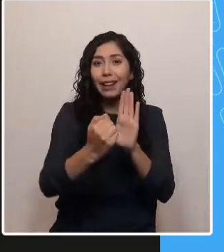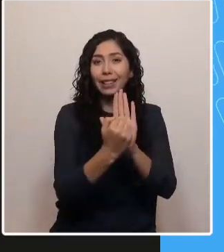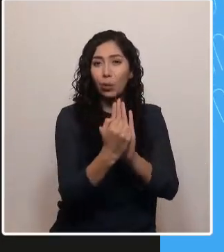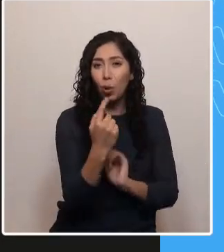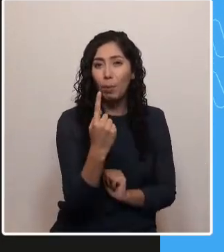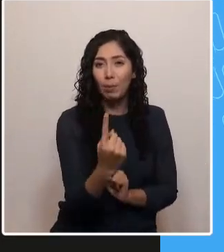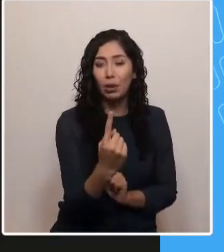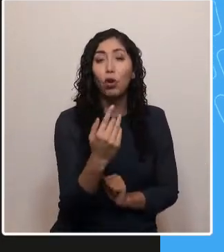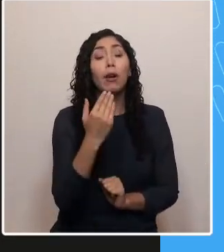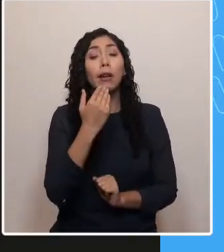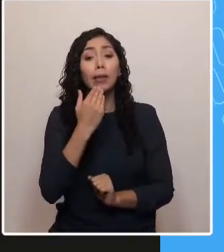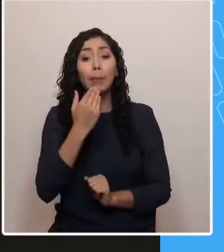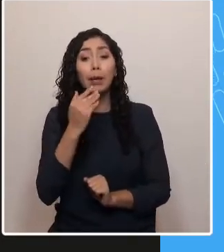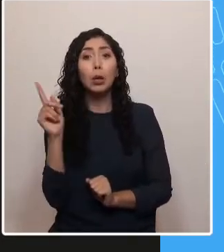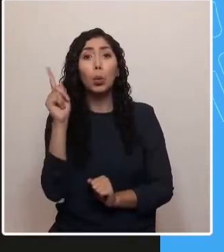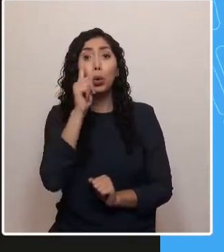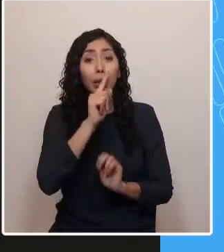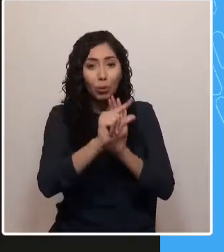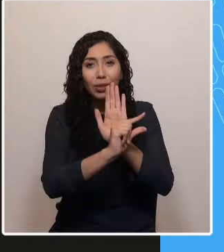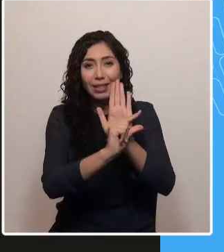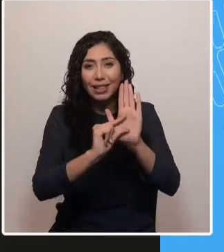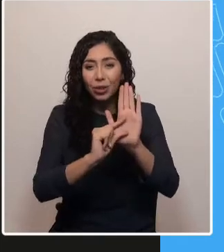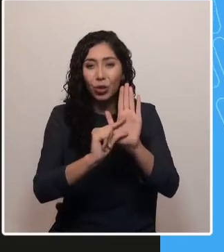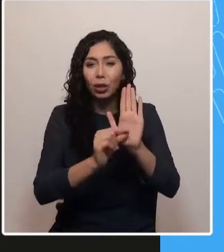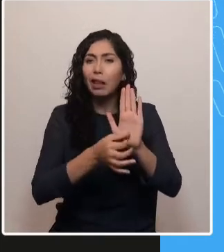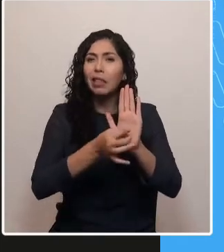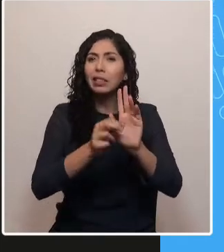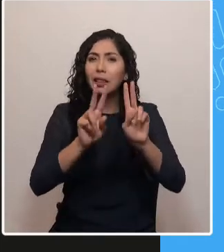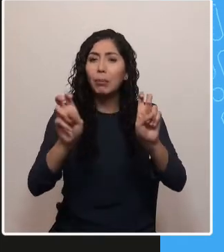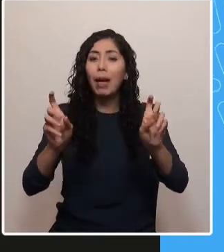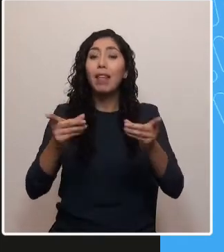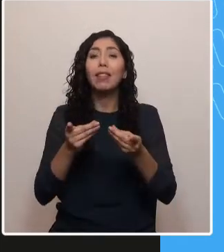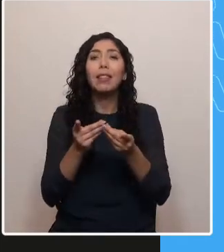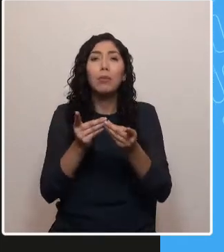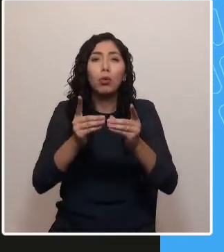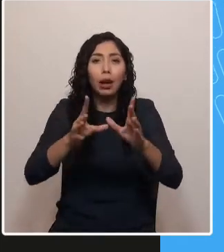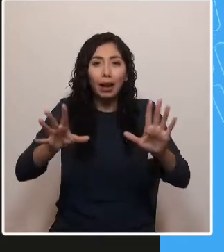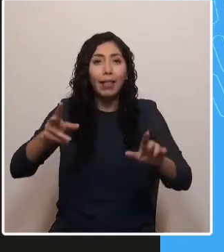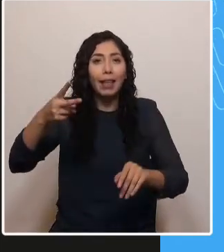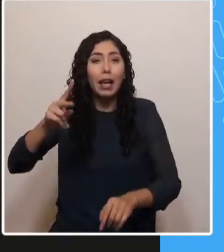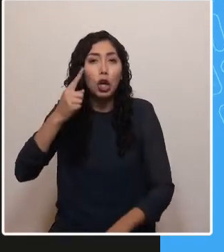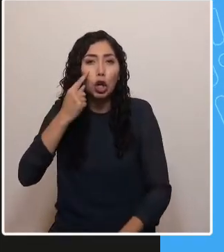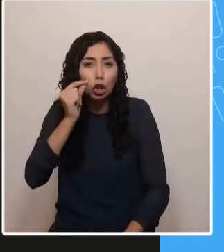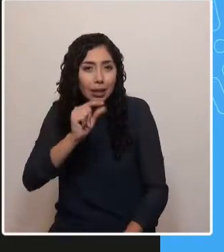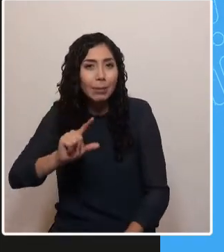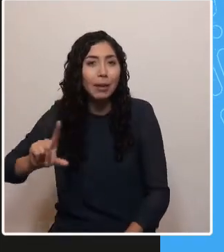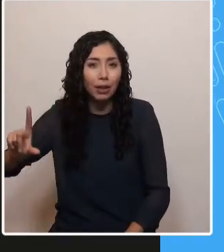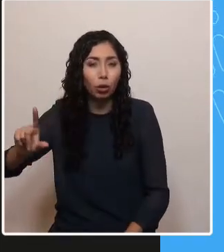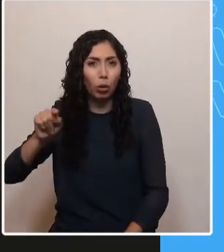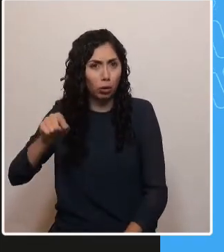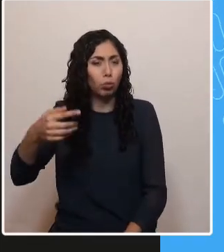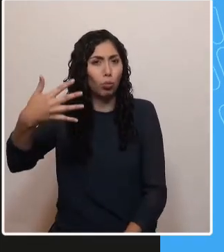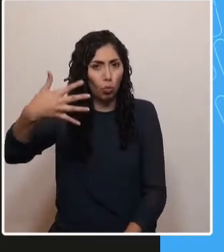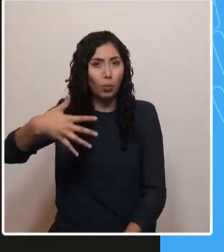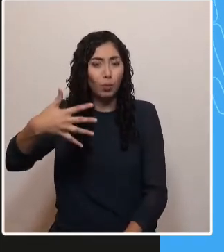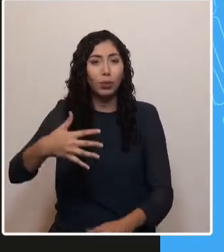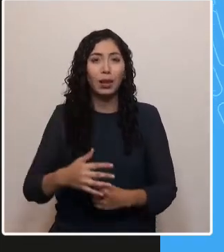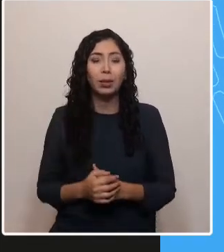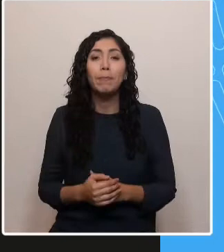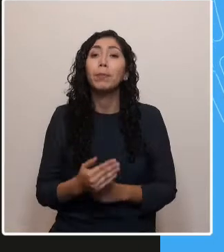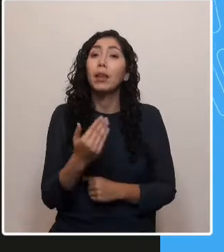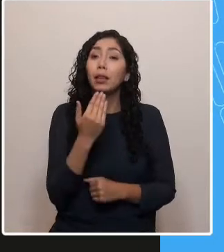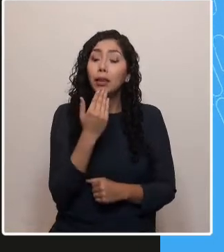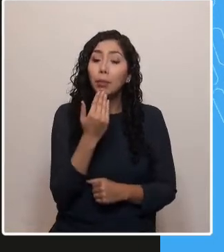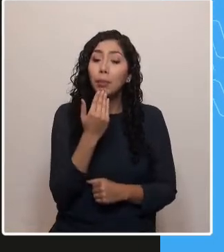también uno de los últimos incisos de esa propuesta, que es sobre la democratización del conocimiento, elemento esencial. Por otro lado, también tenemos